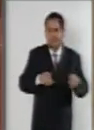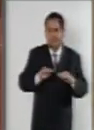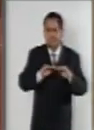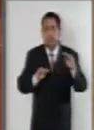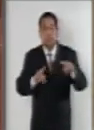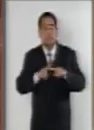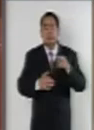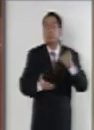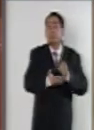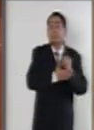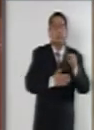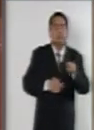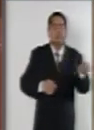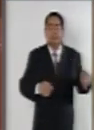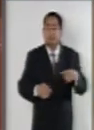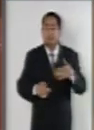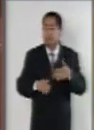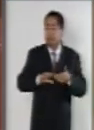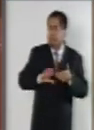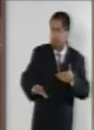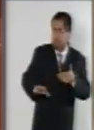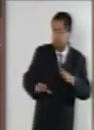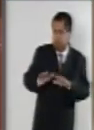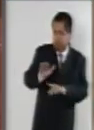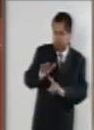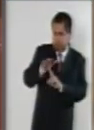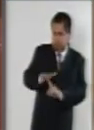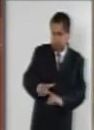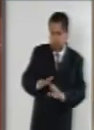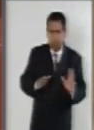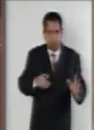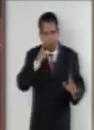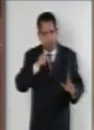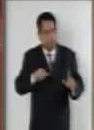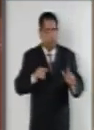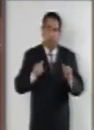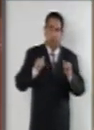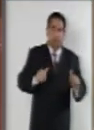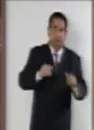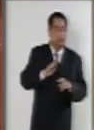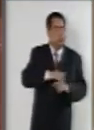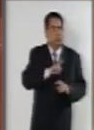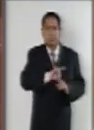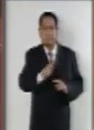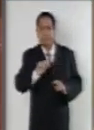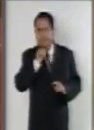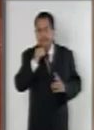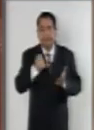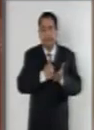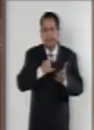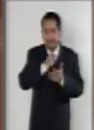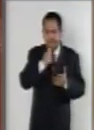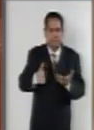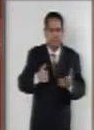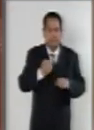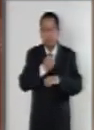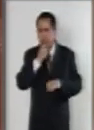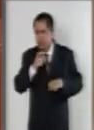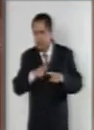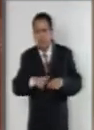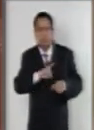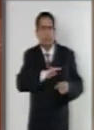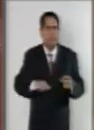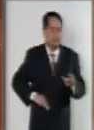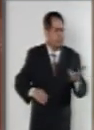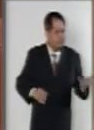lo van a decidir ellos. ¿Para qué? Pues para que también se exenten del pago de impuestos estatales y